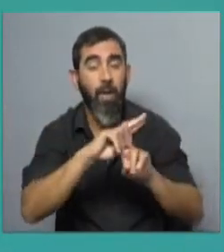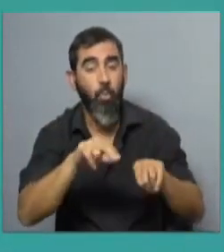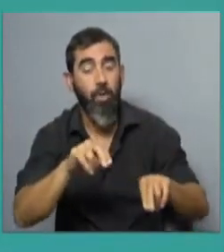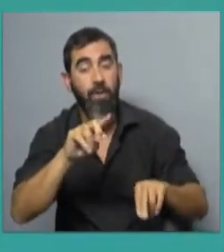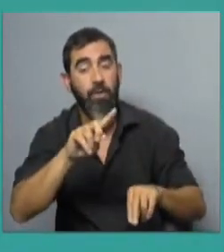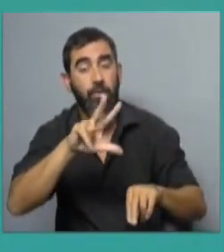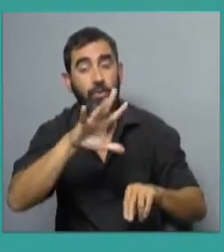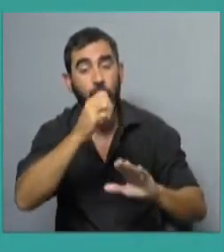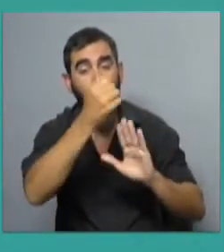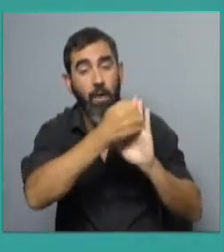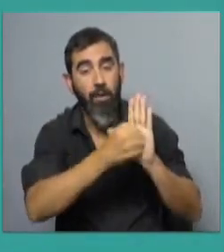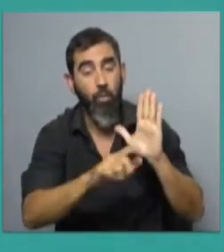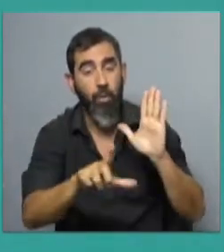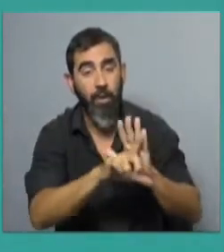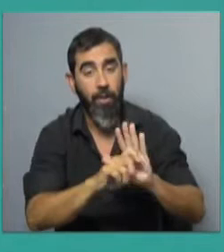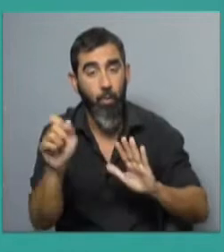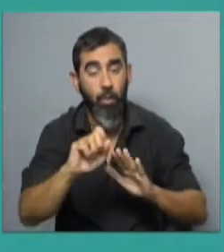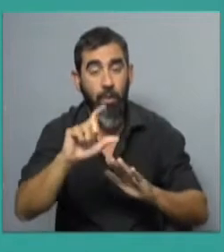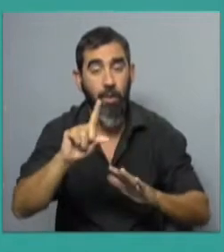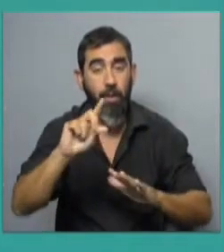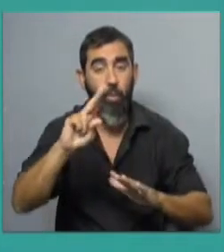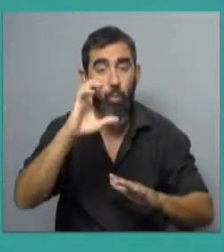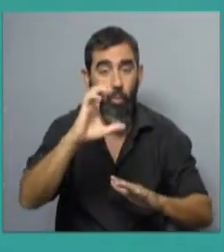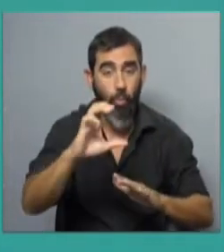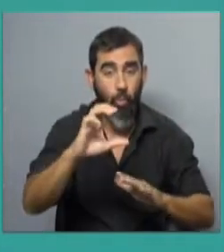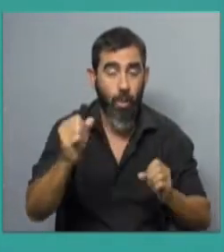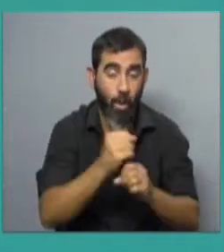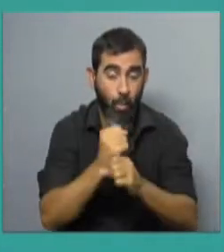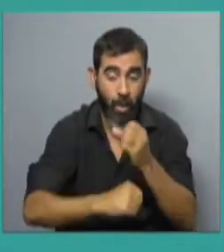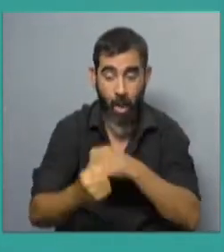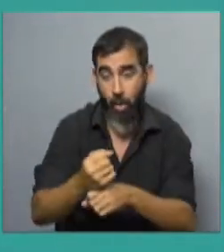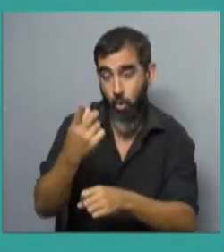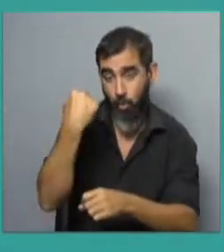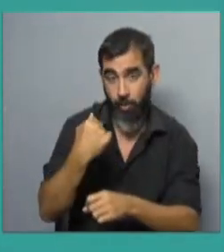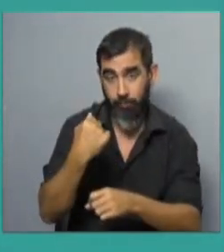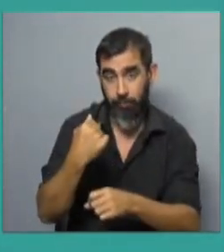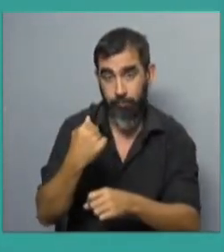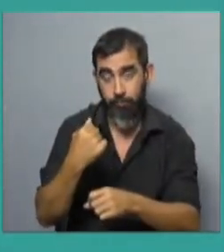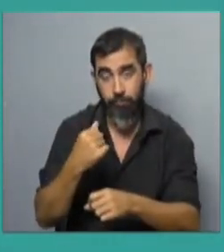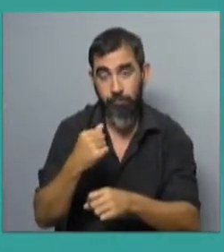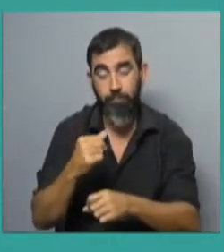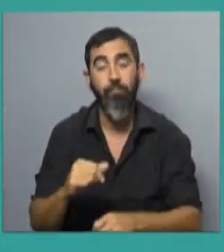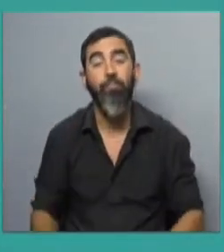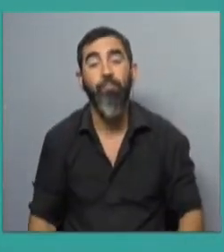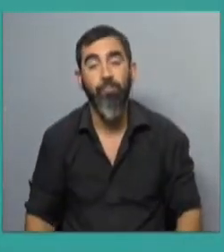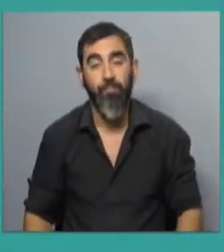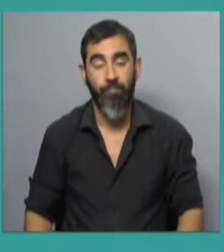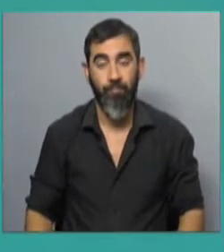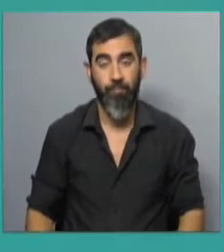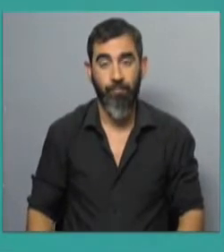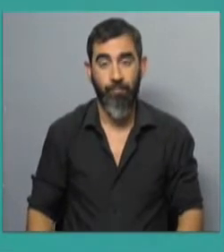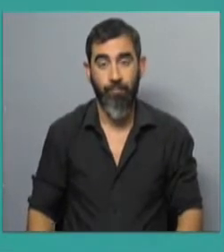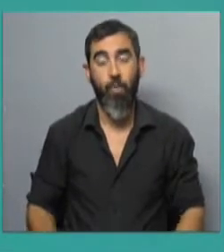los 135 artículos de la LUC, la ley aprobada el año pasado. Para aportar diferentes miradas a esta discusión, MBD